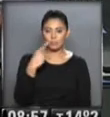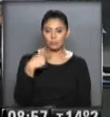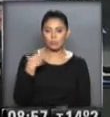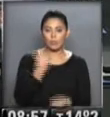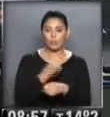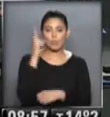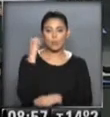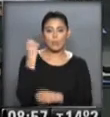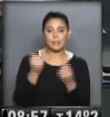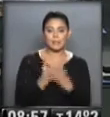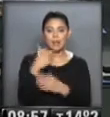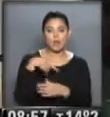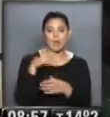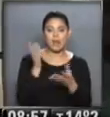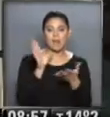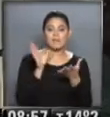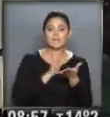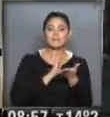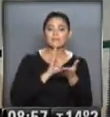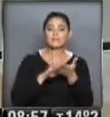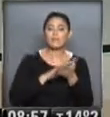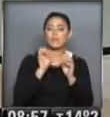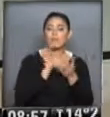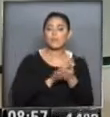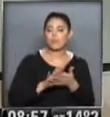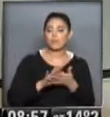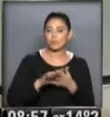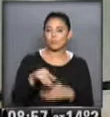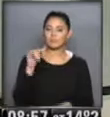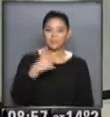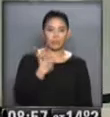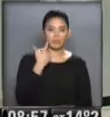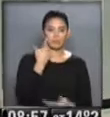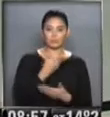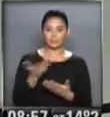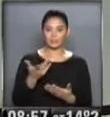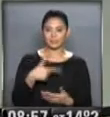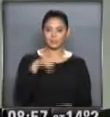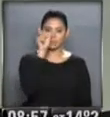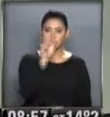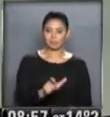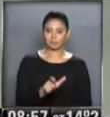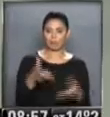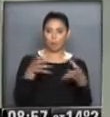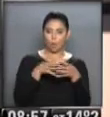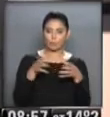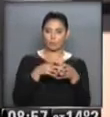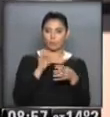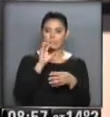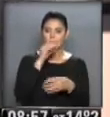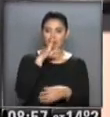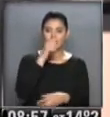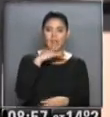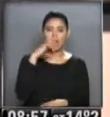Hablamos ahora del nuevo trabajo de Gustavo Santaolalla, Lluvia. Alejo, contanos. Vamos a hablar entonces de este gran colectivo rioplatense llamado